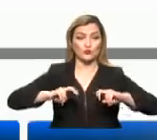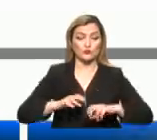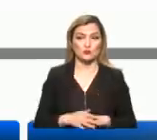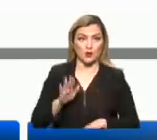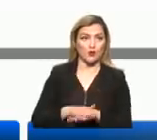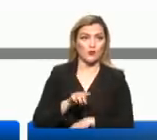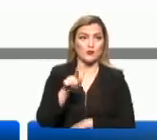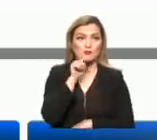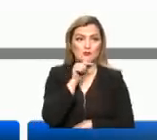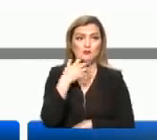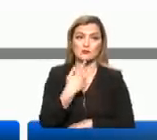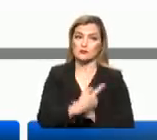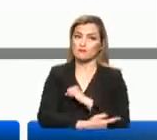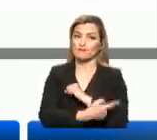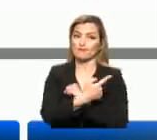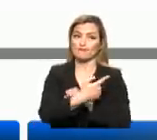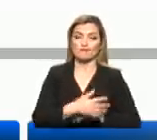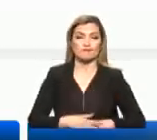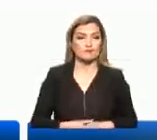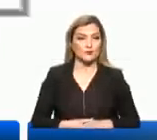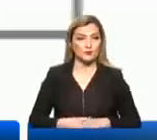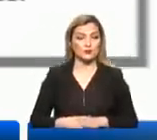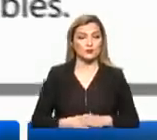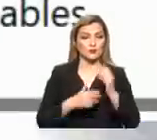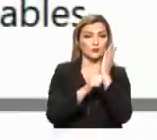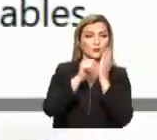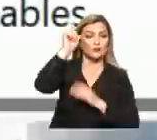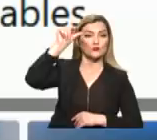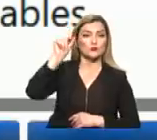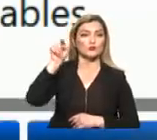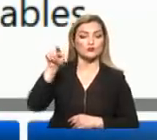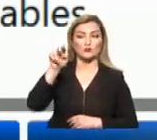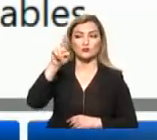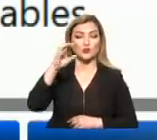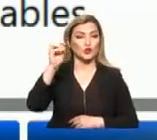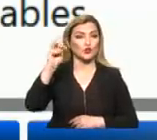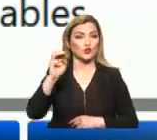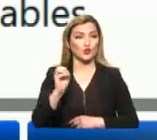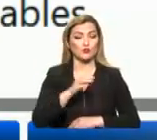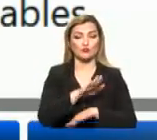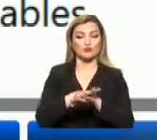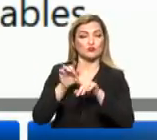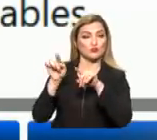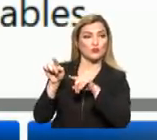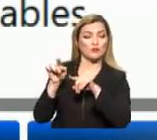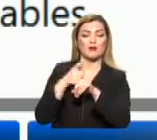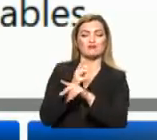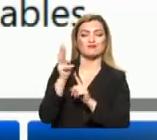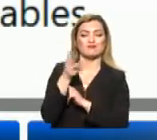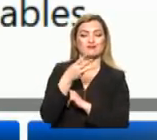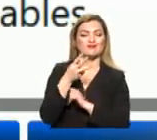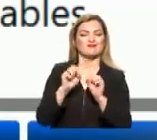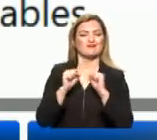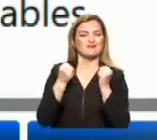haya provocado este hecho tendrá que responder ante la ley. La ministra de Gobierno, María Paula Romo, también se refirió al suceso por medio de esta red social.